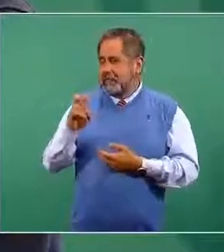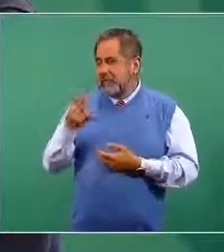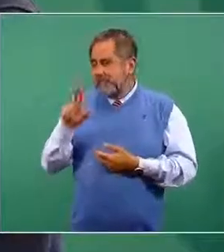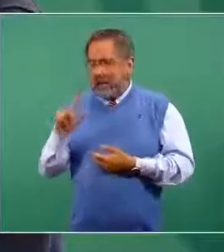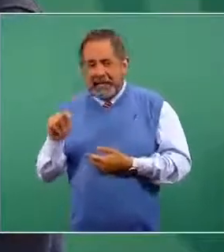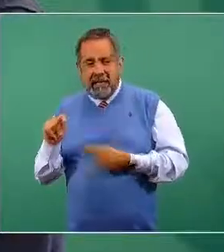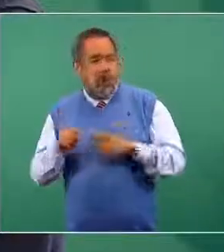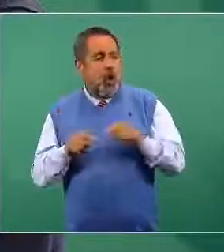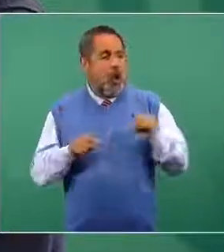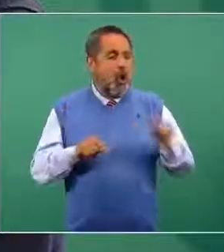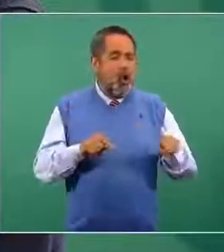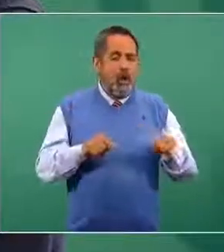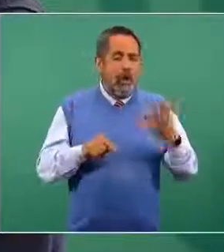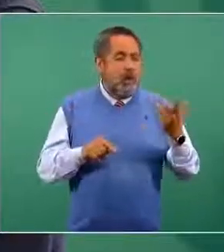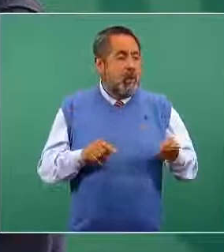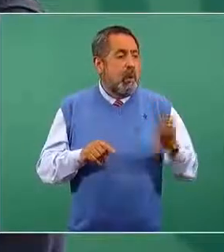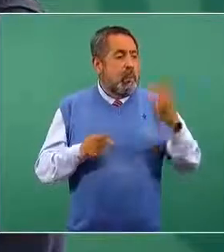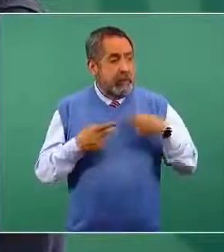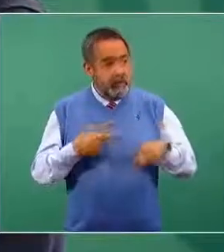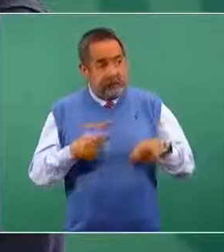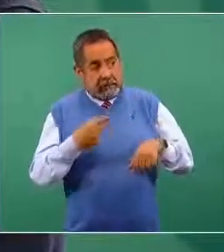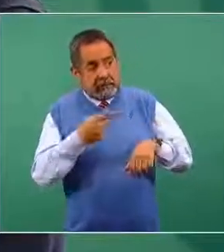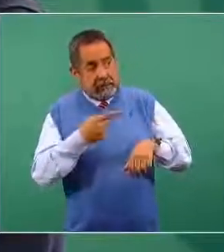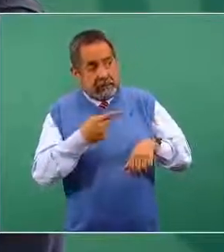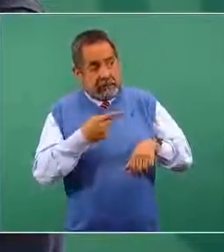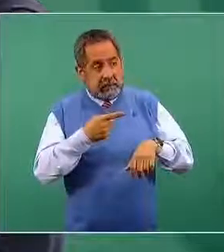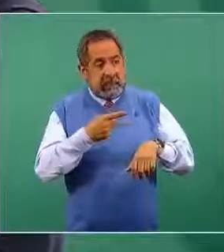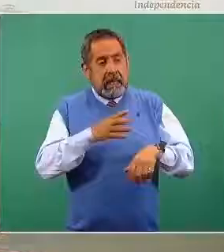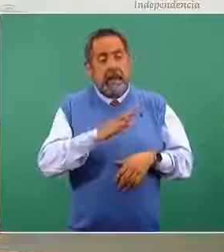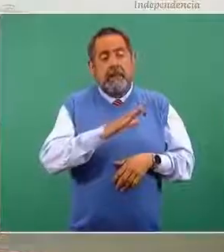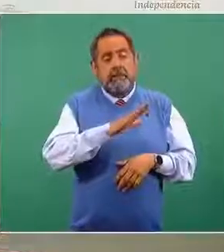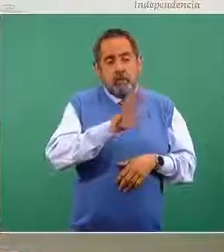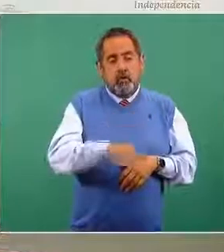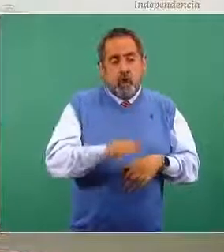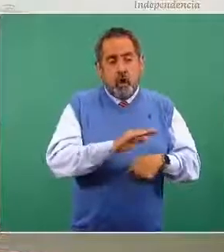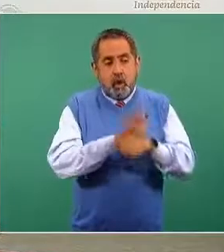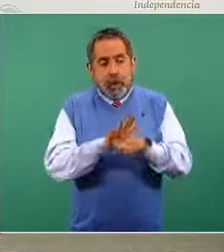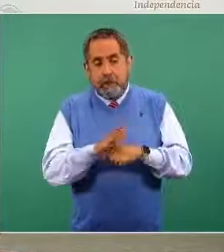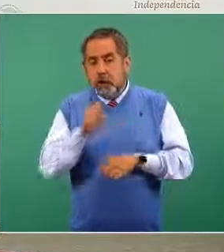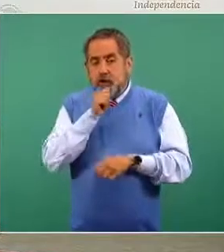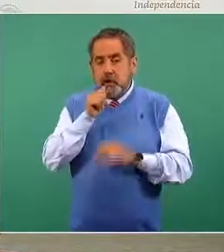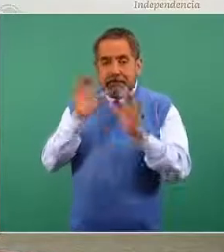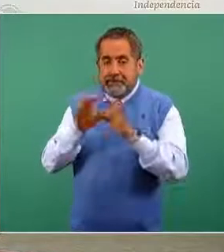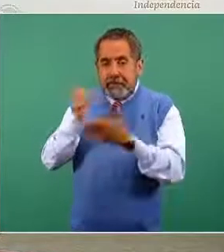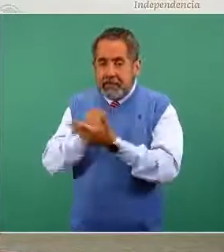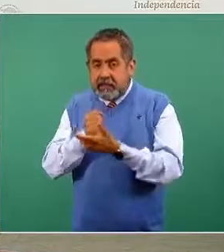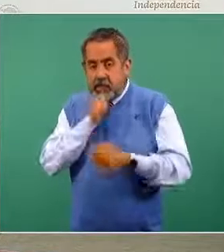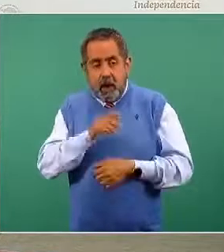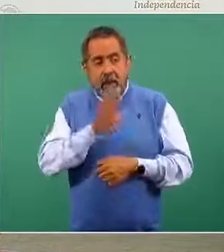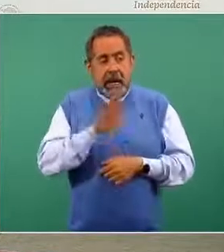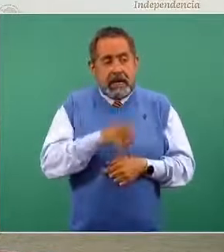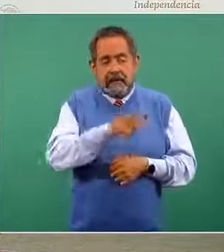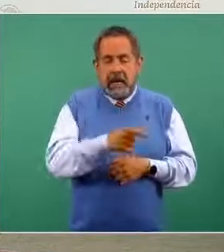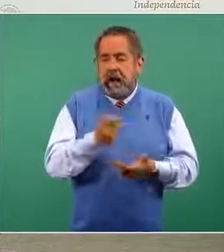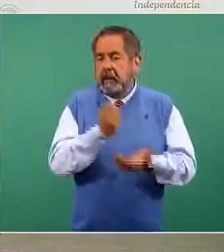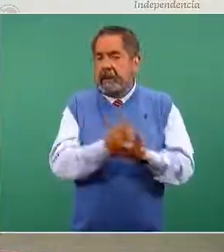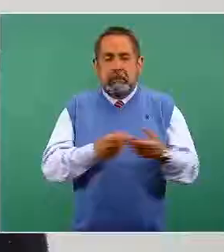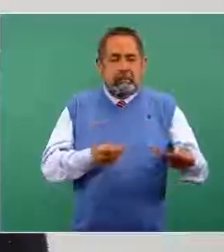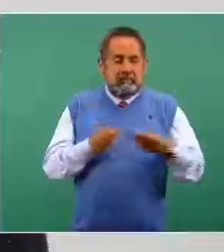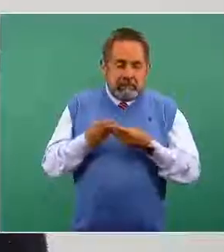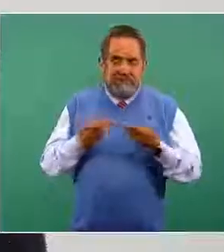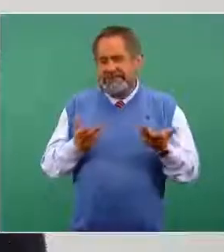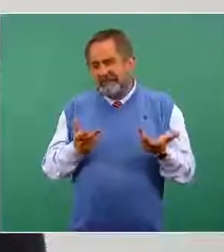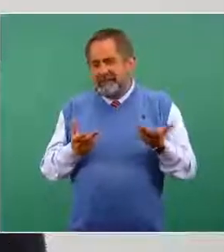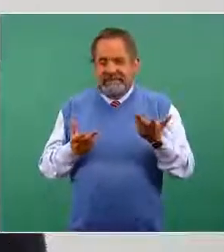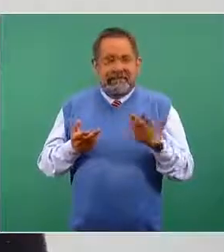casos que en su momento tienen una validación médica mucho más, obviamente, eficiente del día a